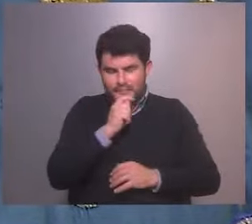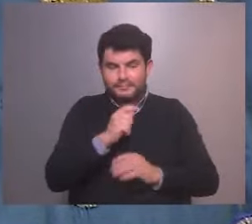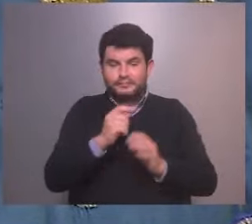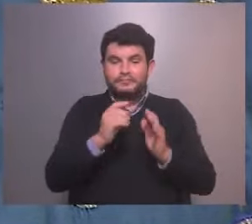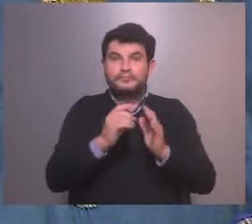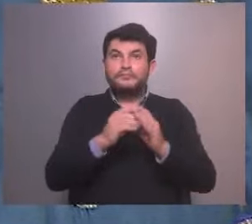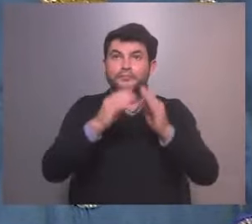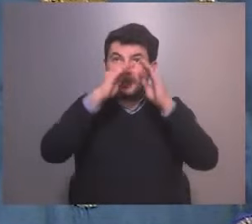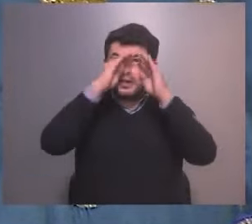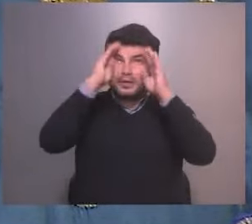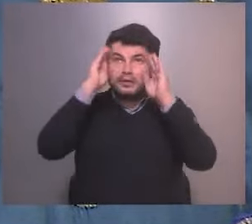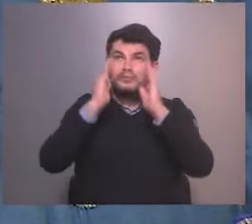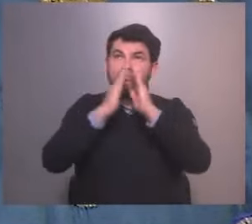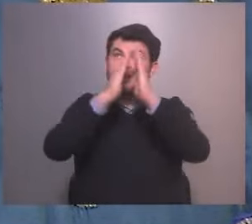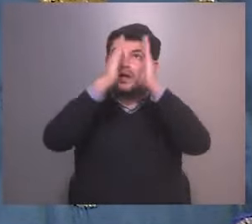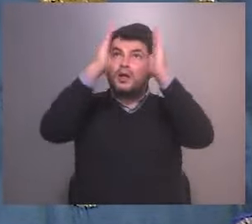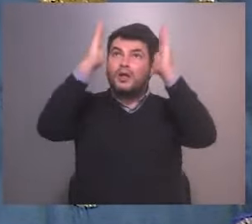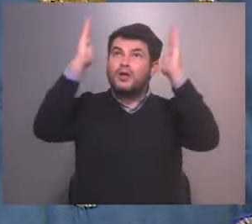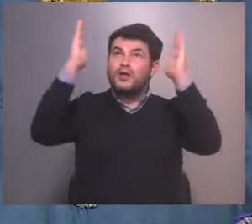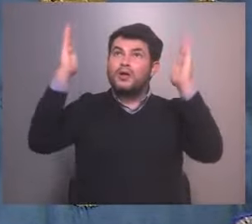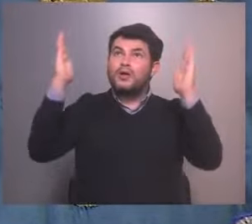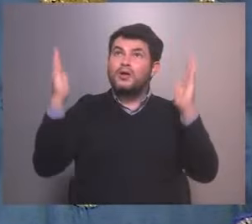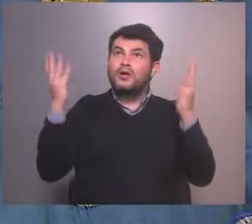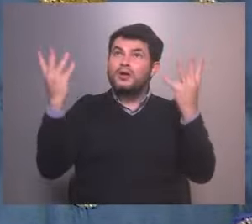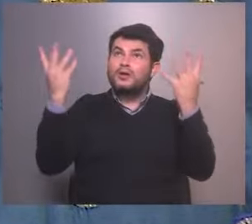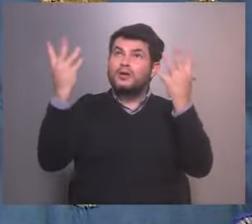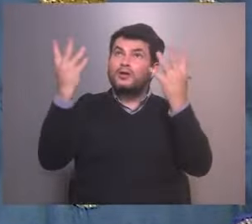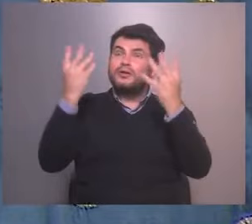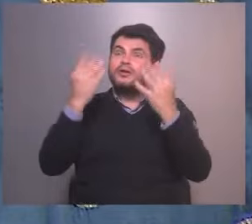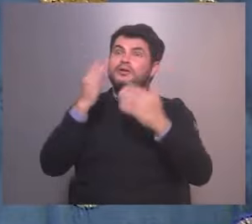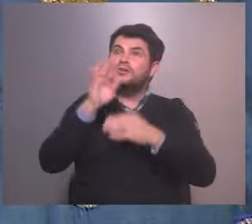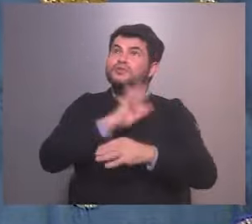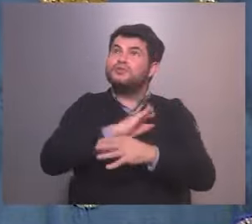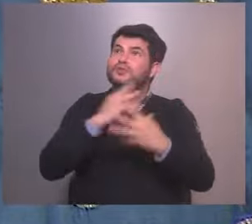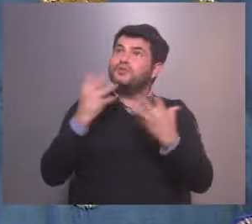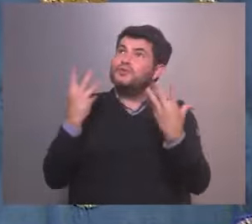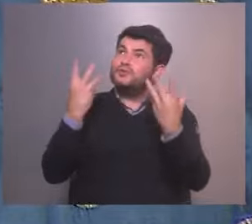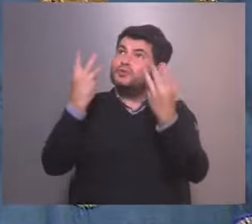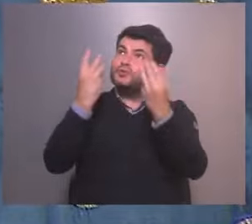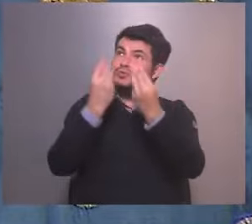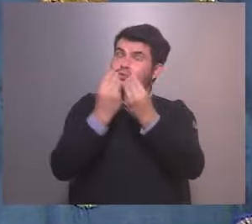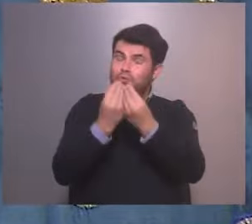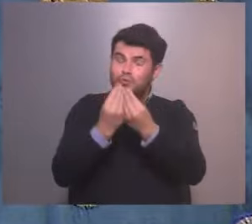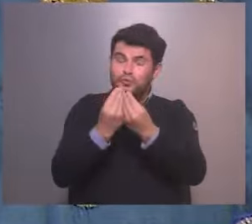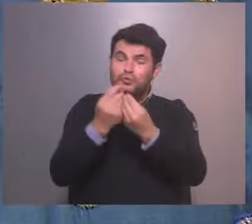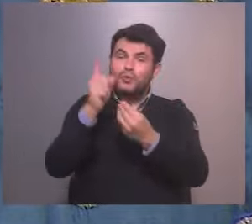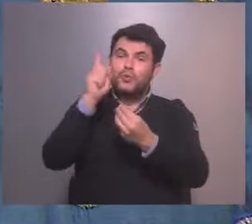mujeres, y bendito es el fruto de tu vientre, Jesús.